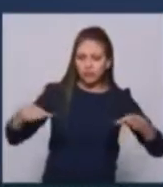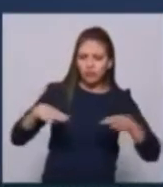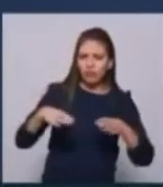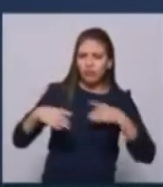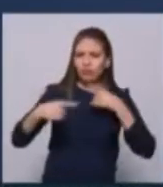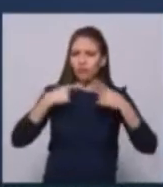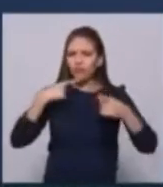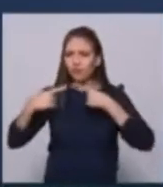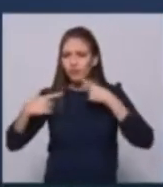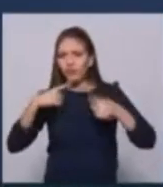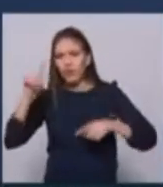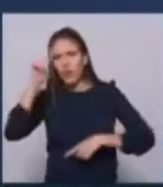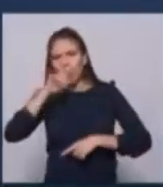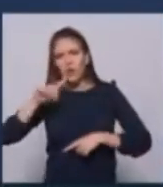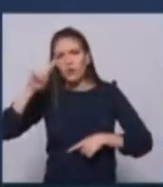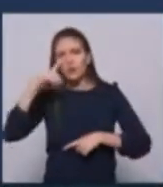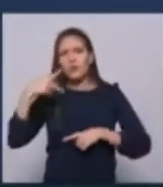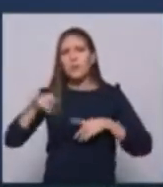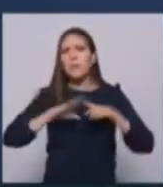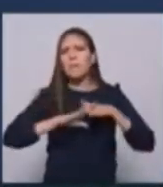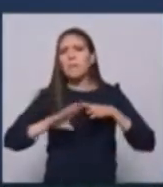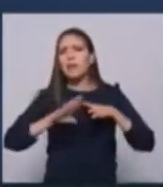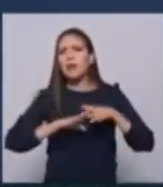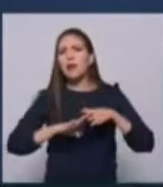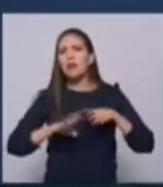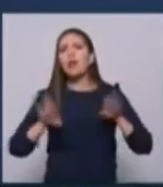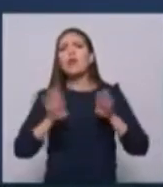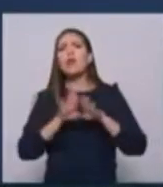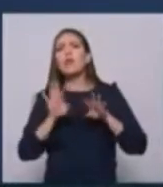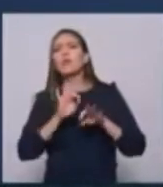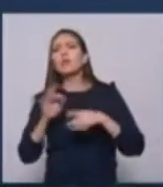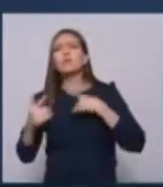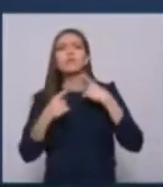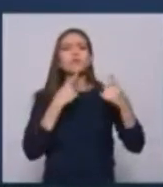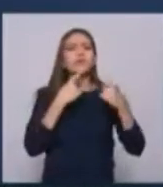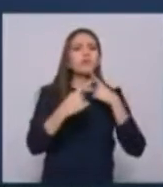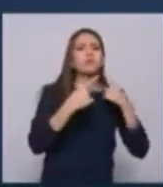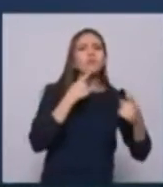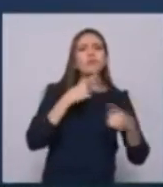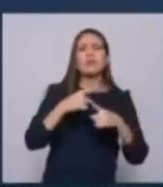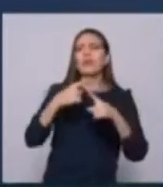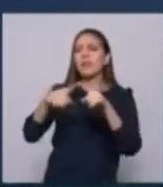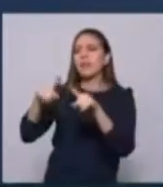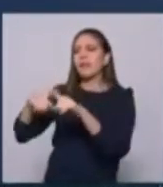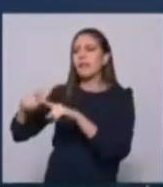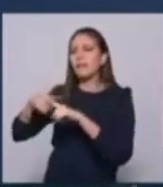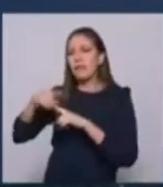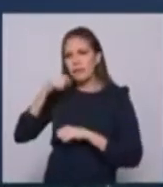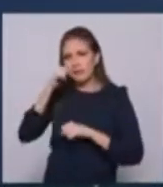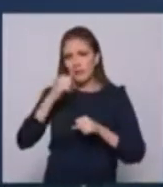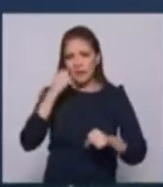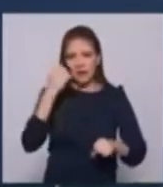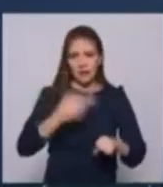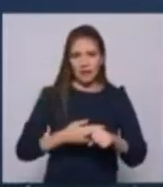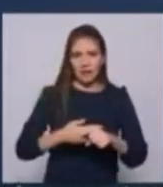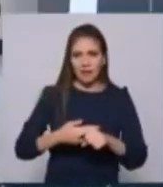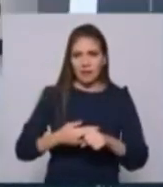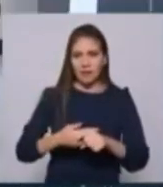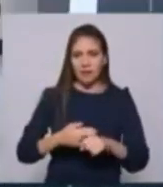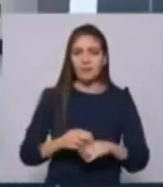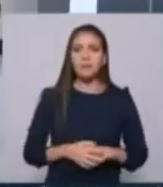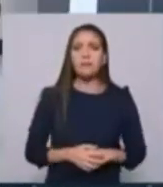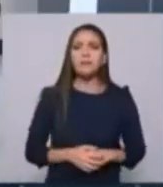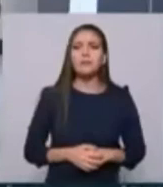migratorio que esté desde afuera, que pueda interactuar con todas las secretarías, porque ahorita inclusive se vuelve algo muy